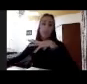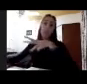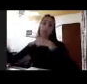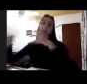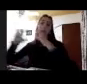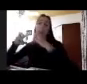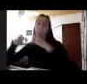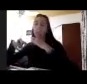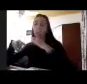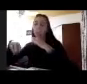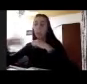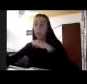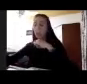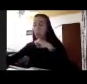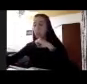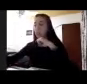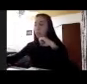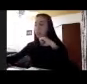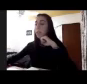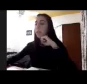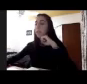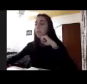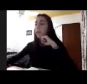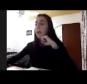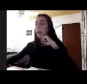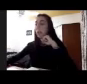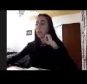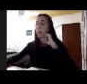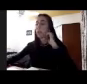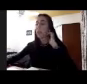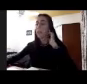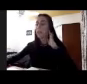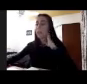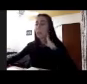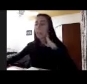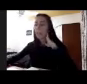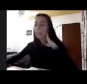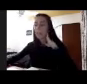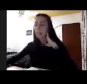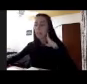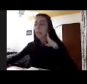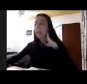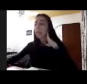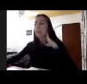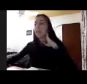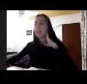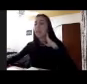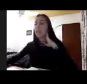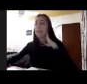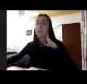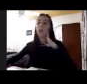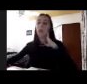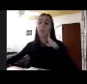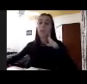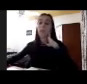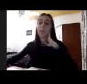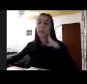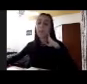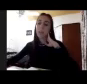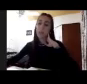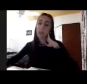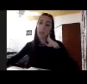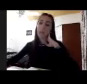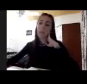vivienda, lo que es el espacio servido y de servicio. Acá como conté, la vivienda de tres es en esquina, pero como pueden